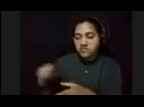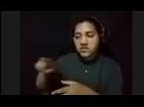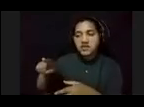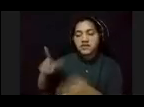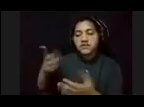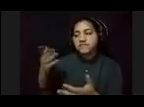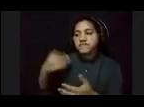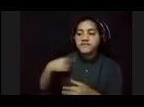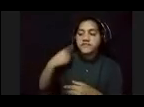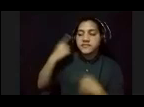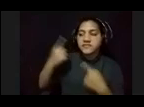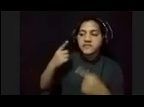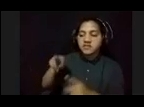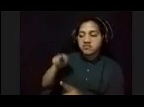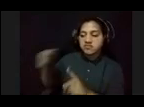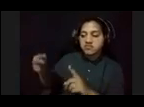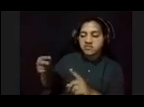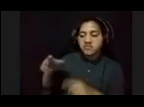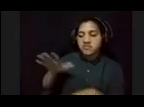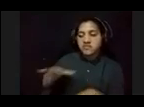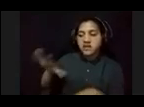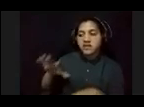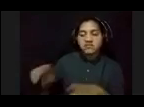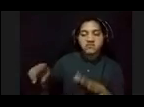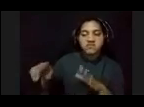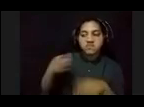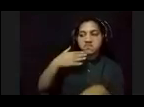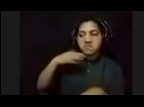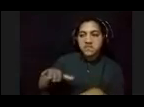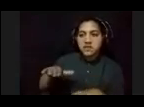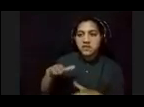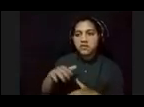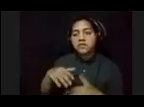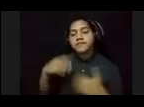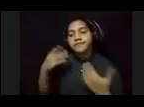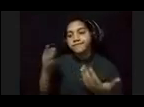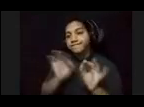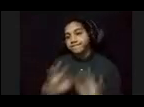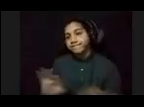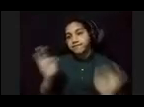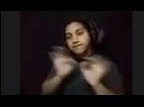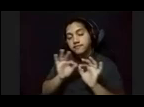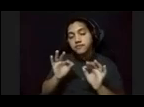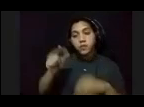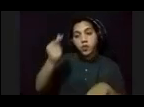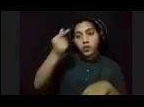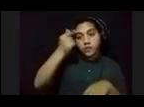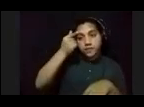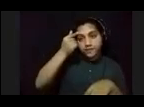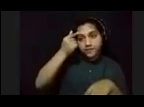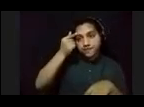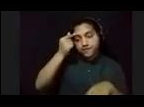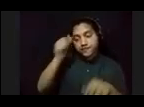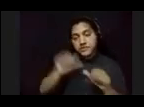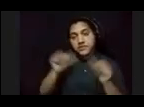misma, considerándola como una zona prohibida. Es importante que los gobiernos, las agencias